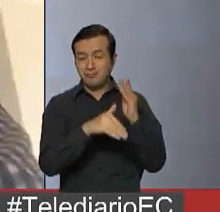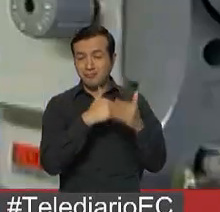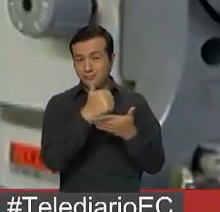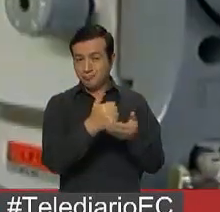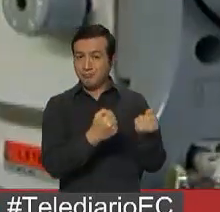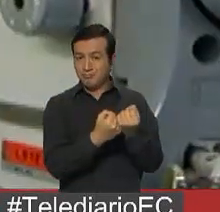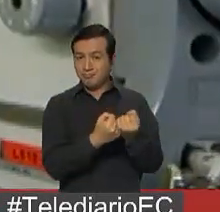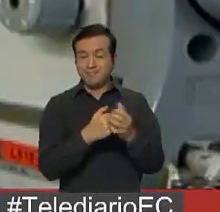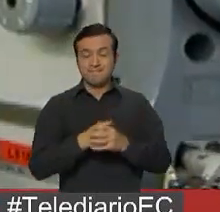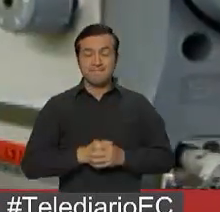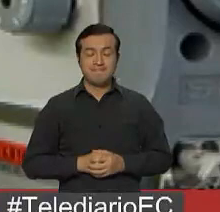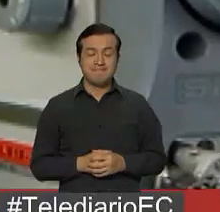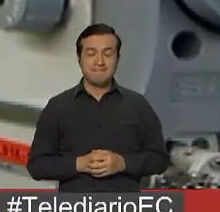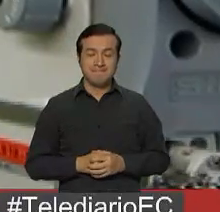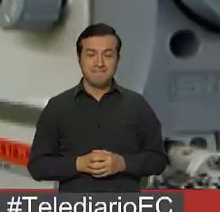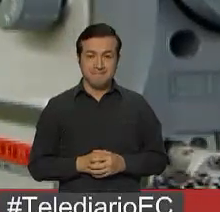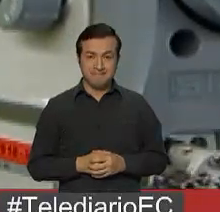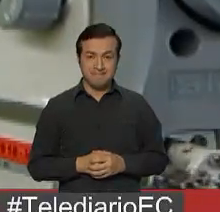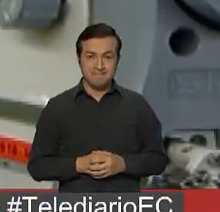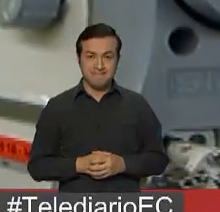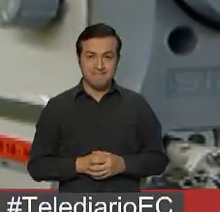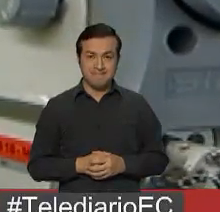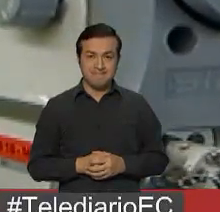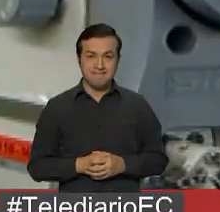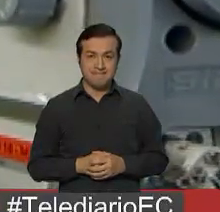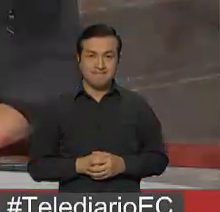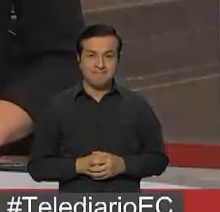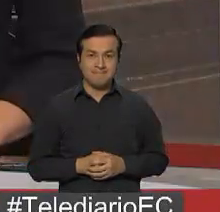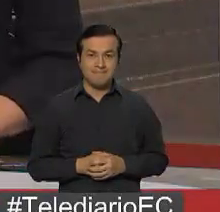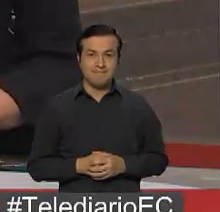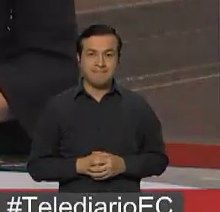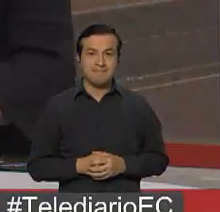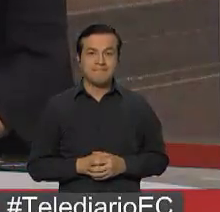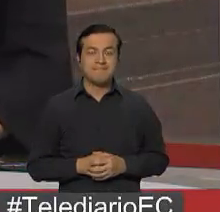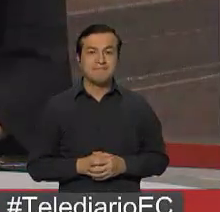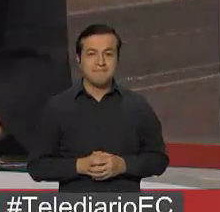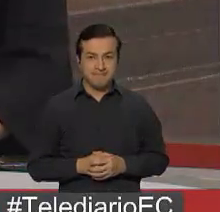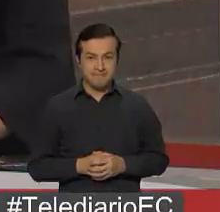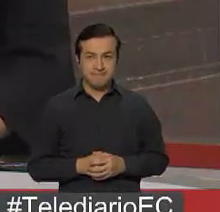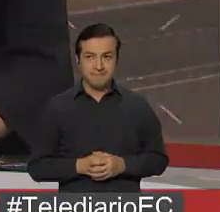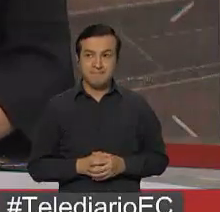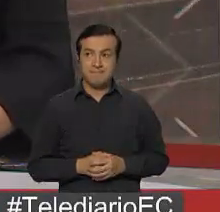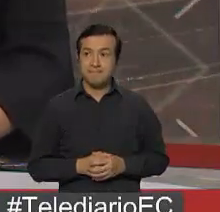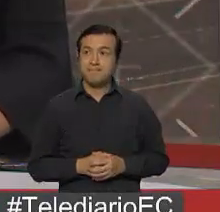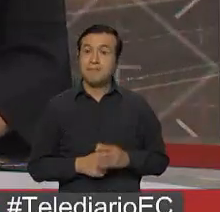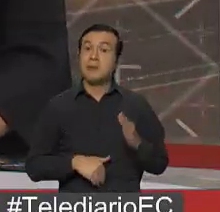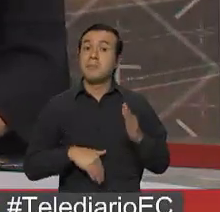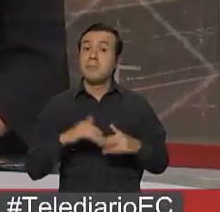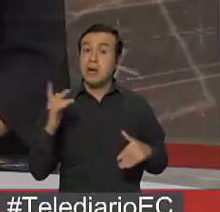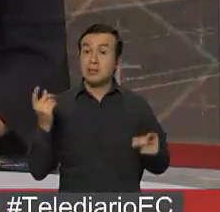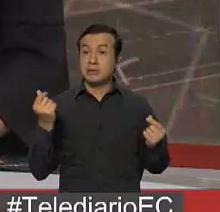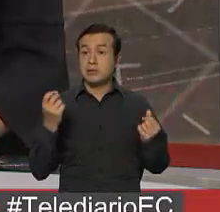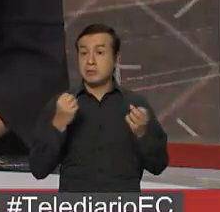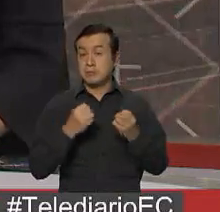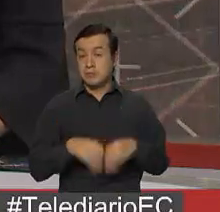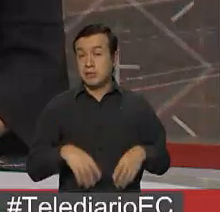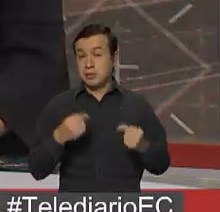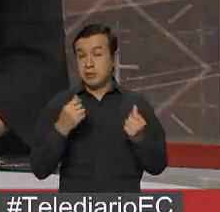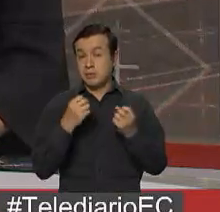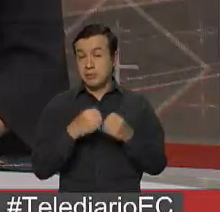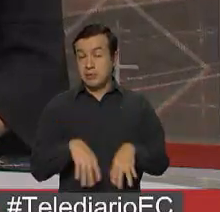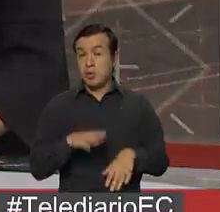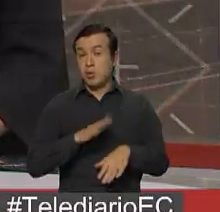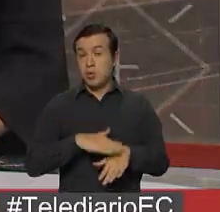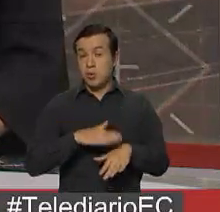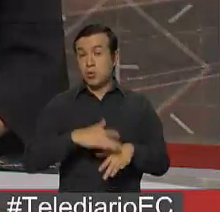pasando veronica rivadeneira medios públicos y uno de los sectores con mayores perjuicios económicos por la